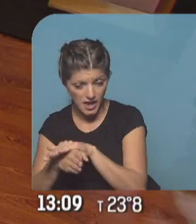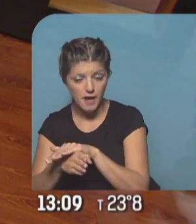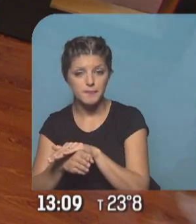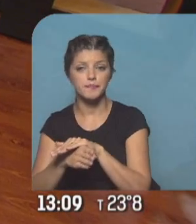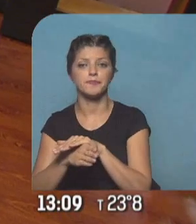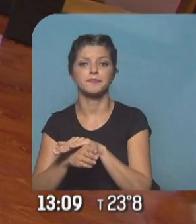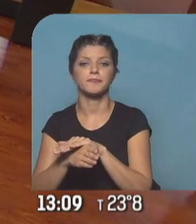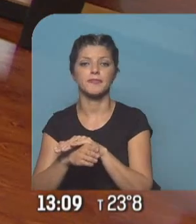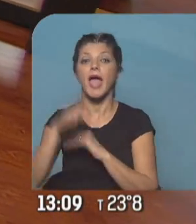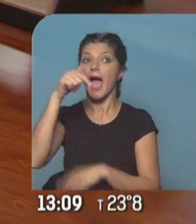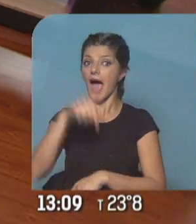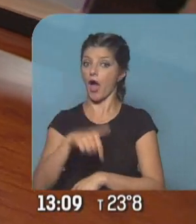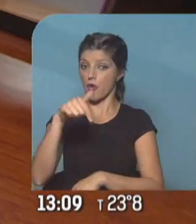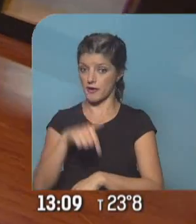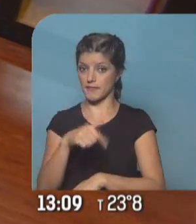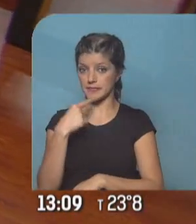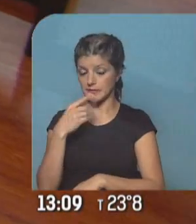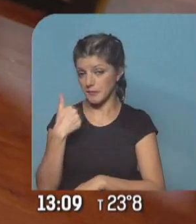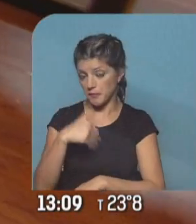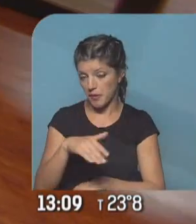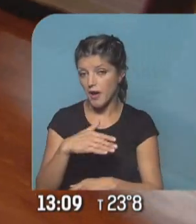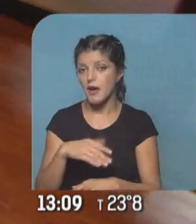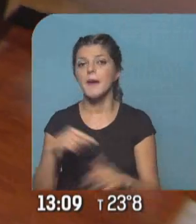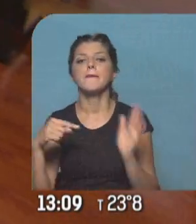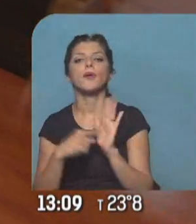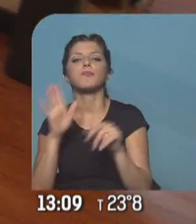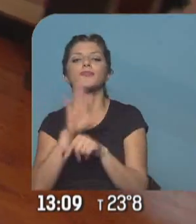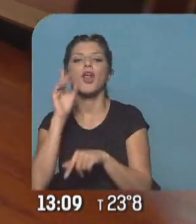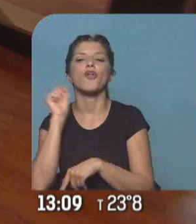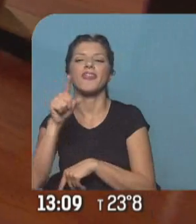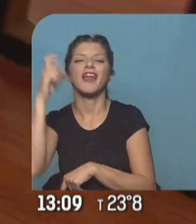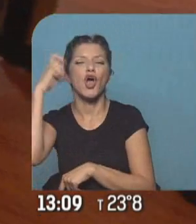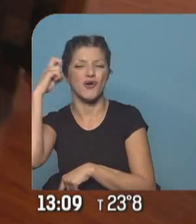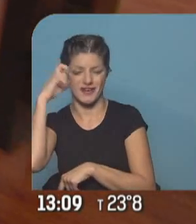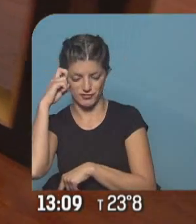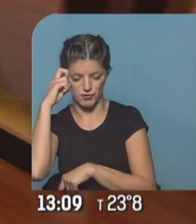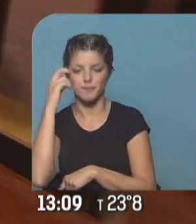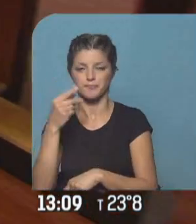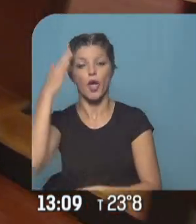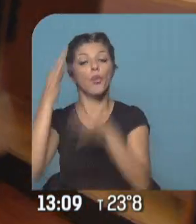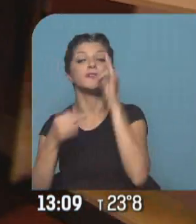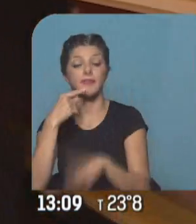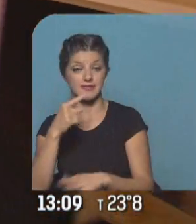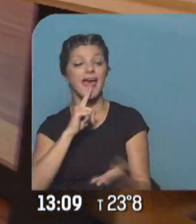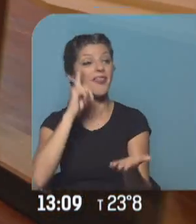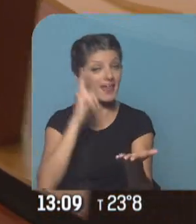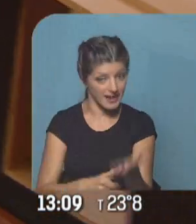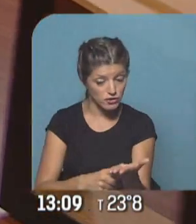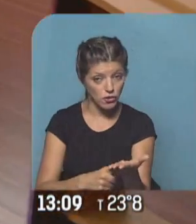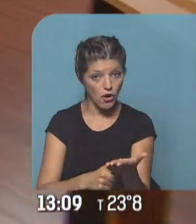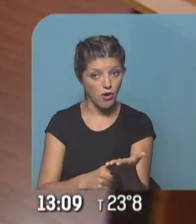que ahora va a volver, pero como una iniciativa parlamentaria, porque la justicia lo que dice es que un decreto no puede